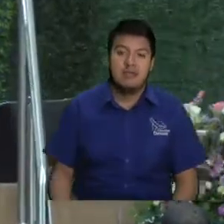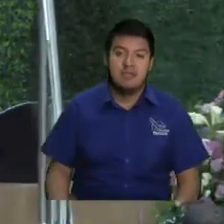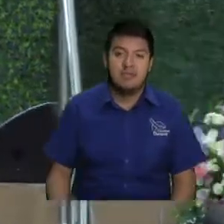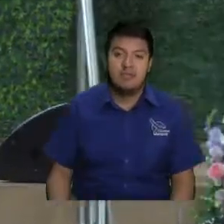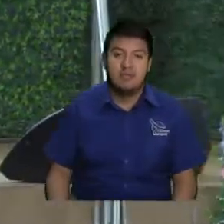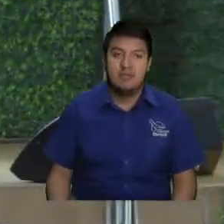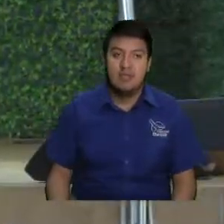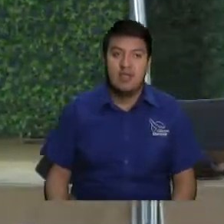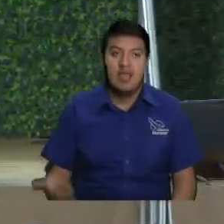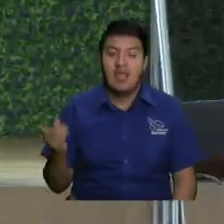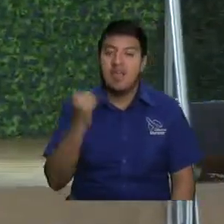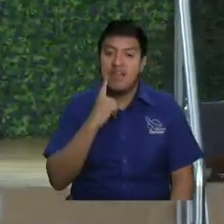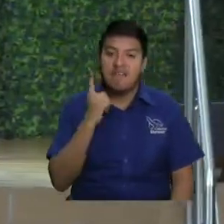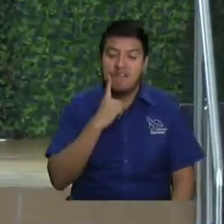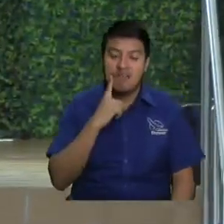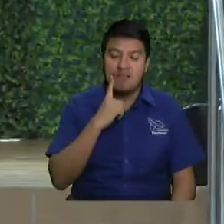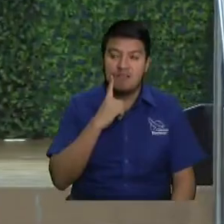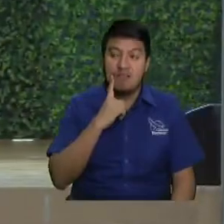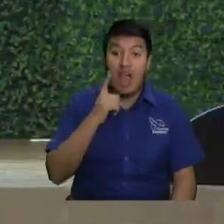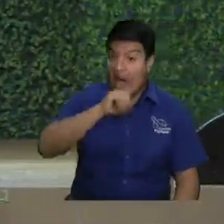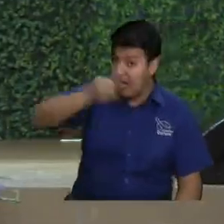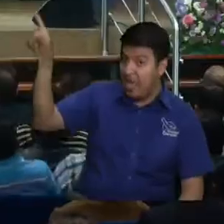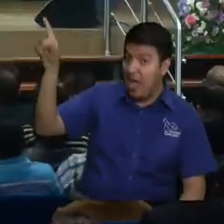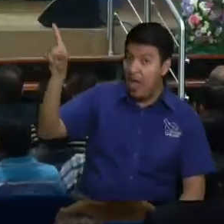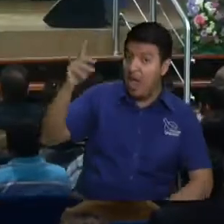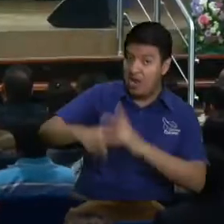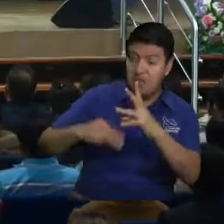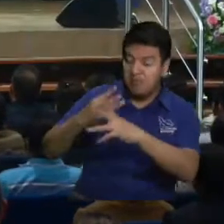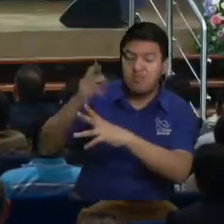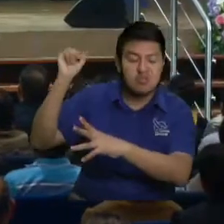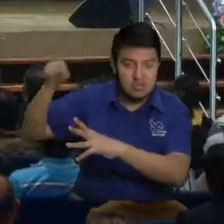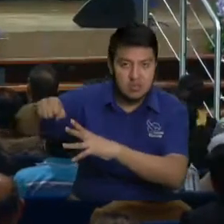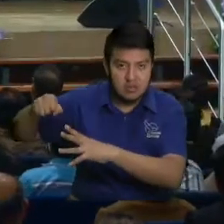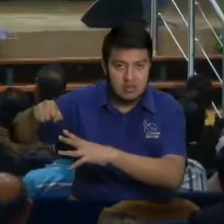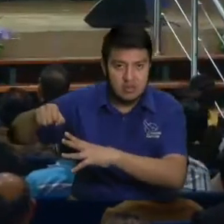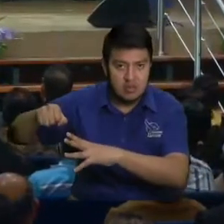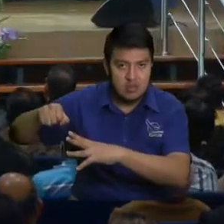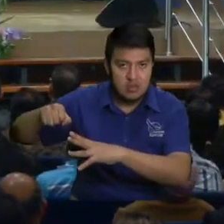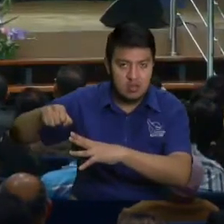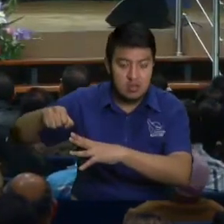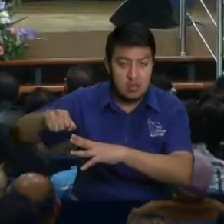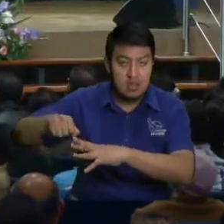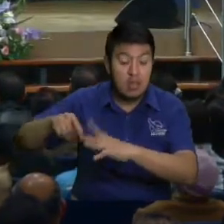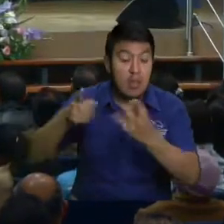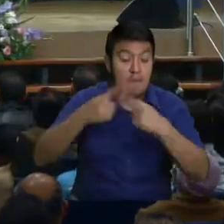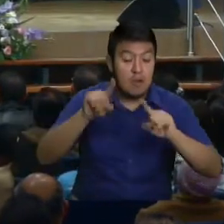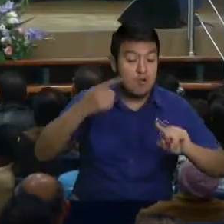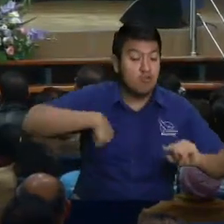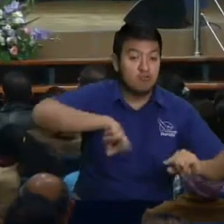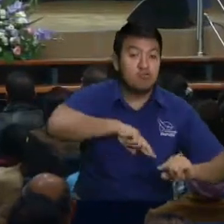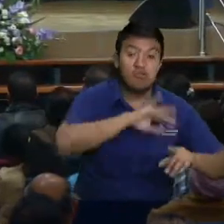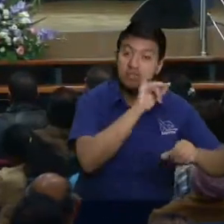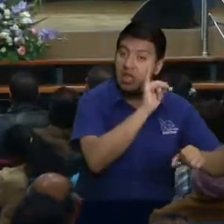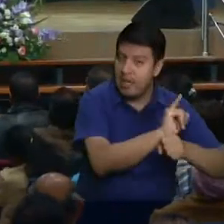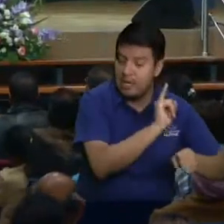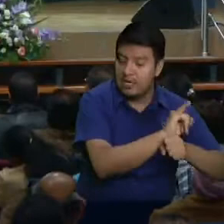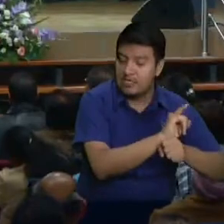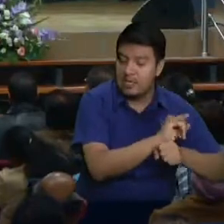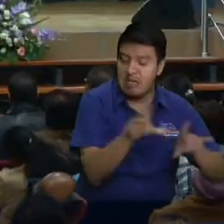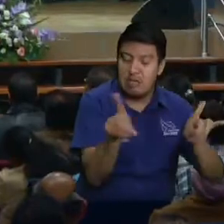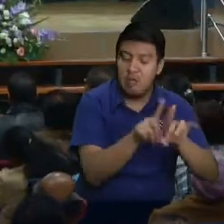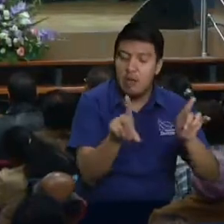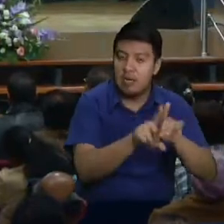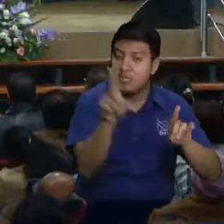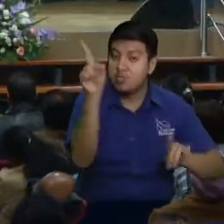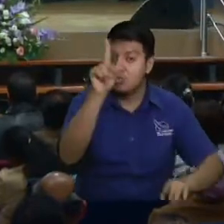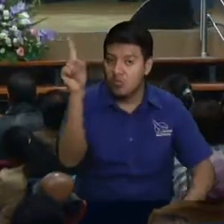Allá afuera sí, pero el Señor dijo que nosotros no éramos como los de afuera, eso dijo el Señor, no como los gentiles,